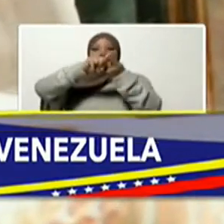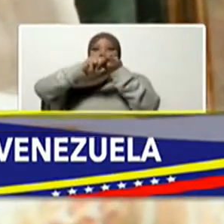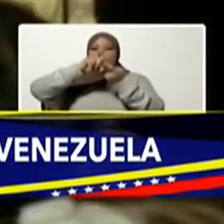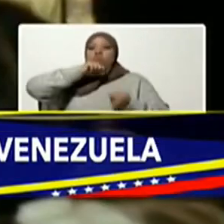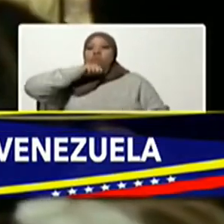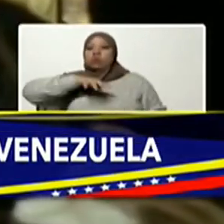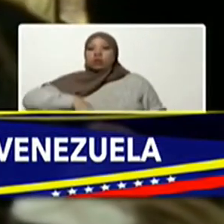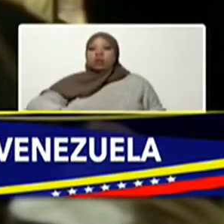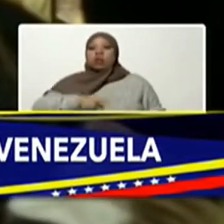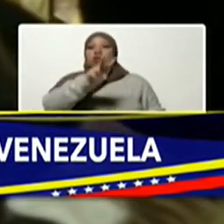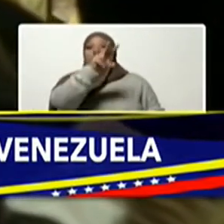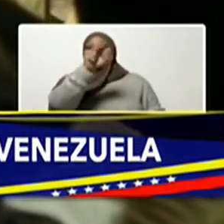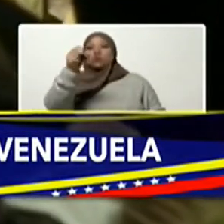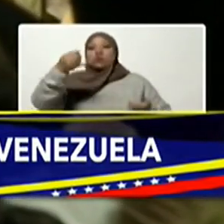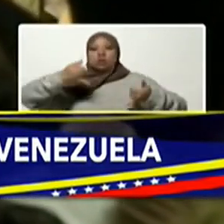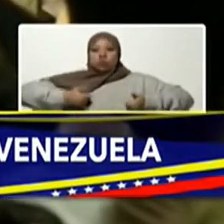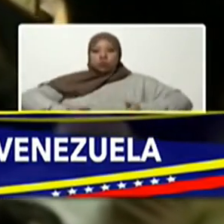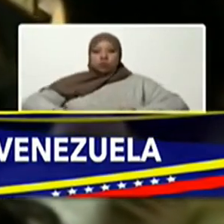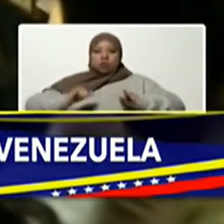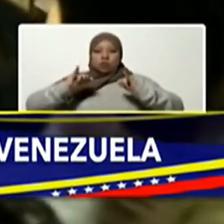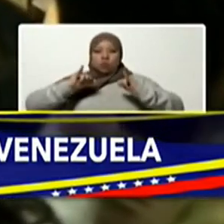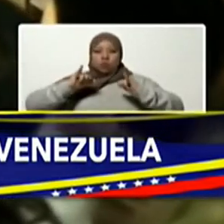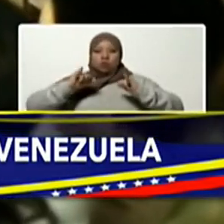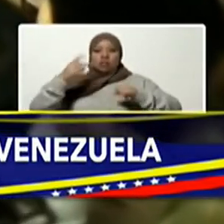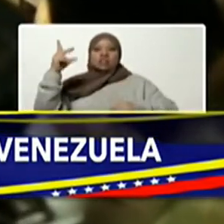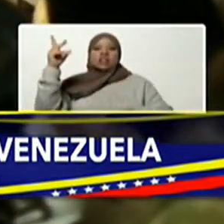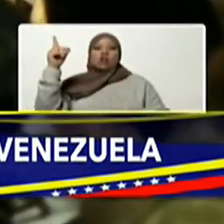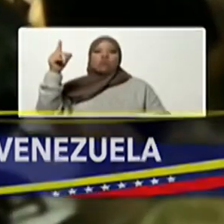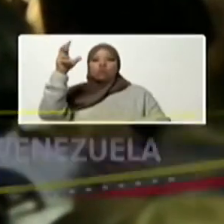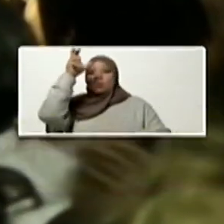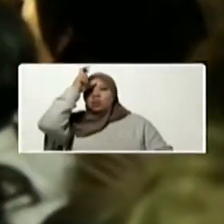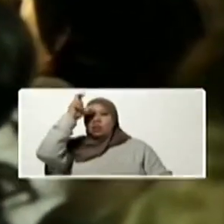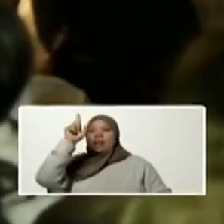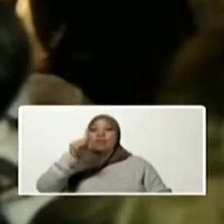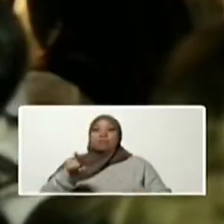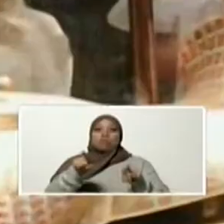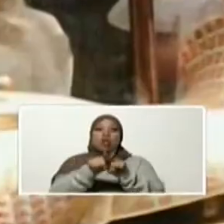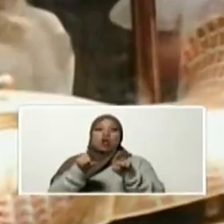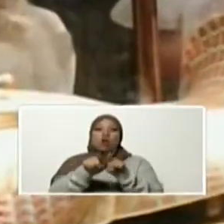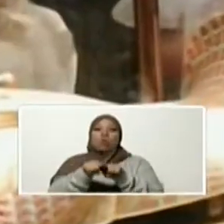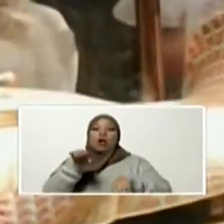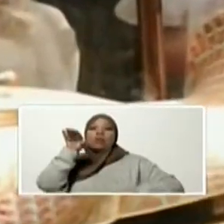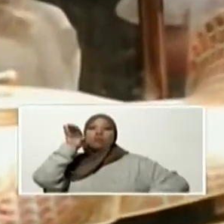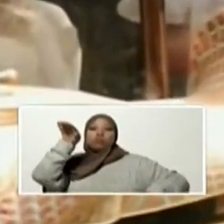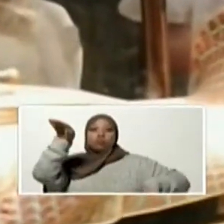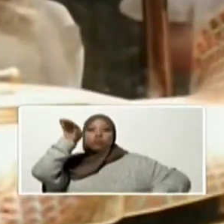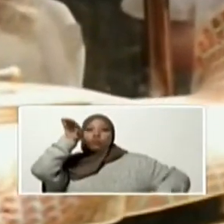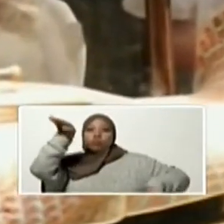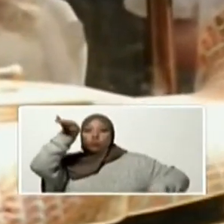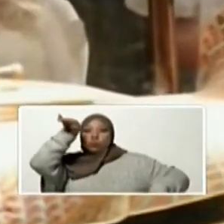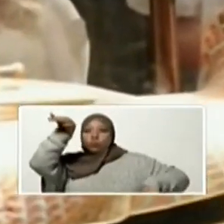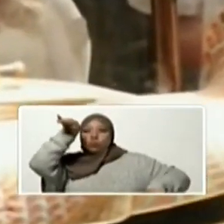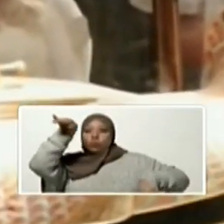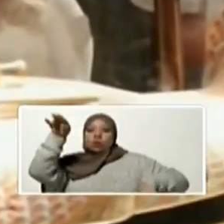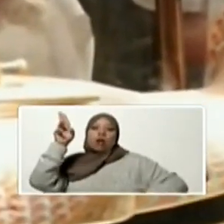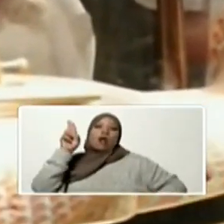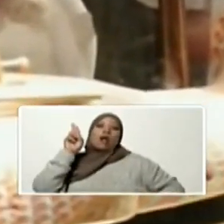200 hijos, Ramsés II. Conocimos a Tutankamén y a su